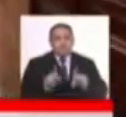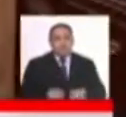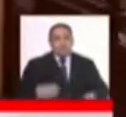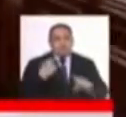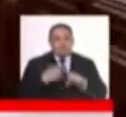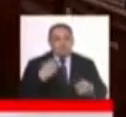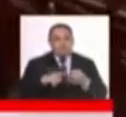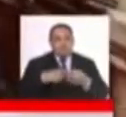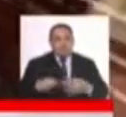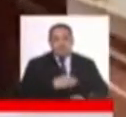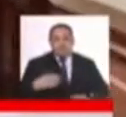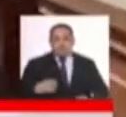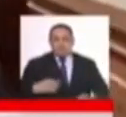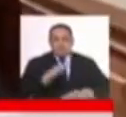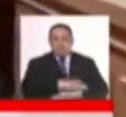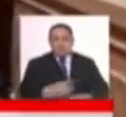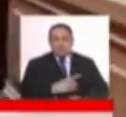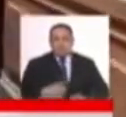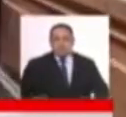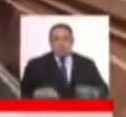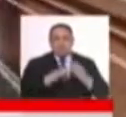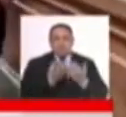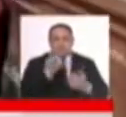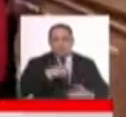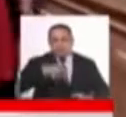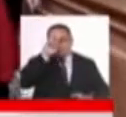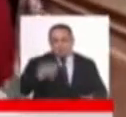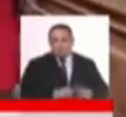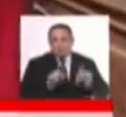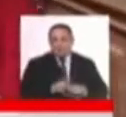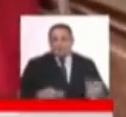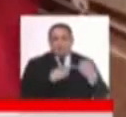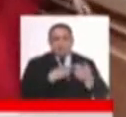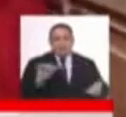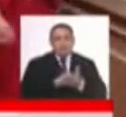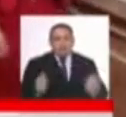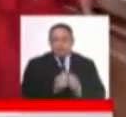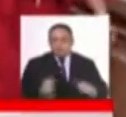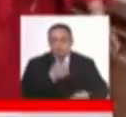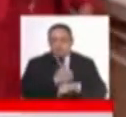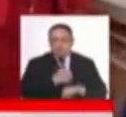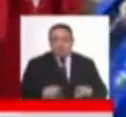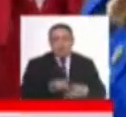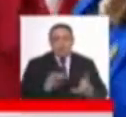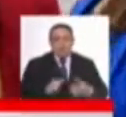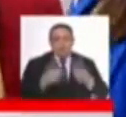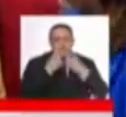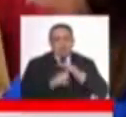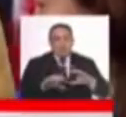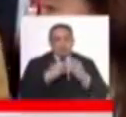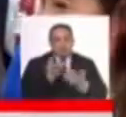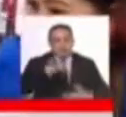buscando una pequeña cuota de poder que finalmente no se hizo efectiva, ¿no? Sí. Bueno, aquí vemos a Dina, creo que